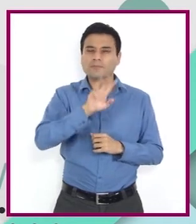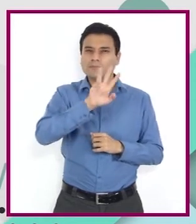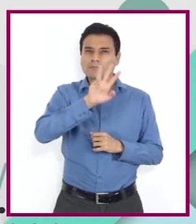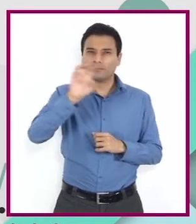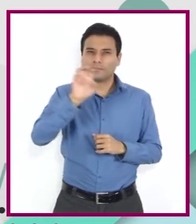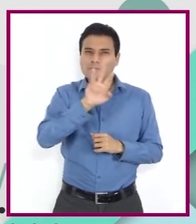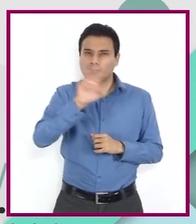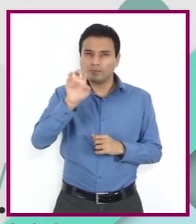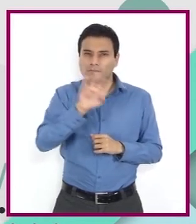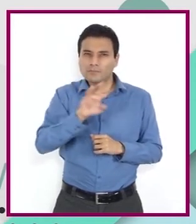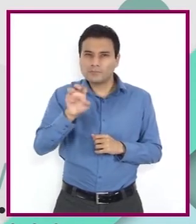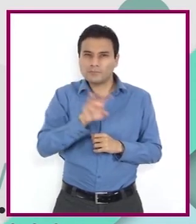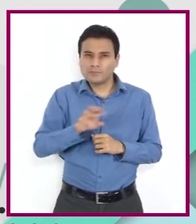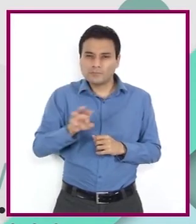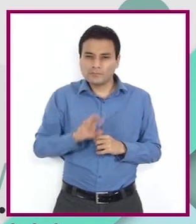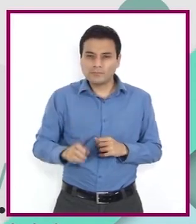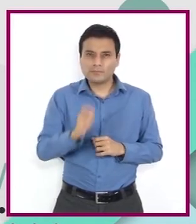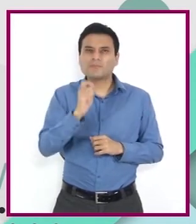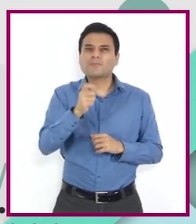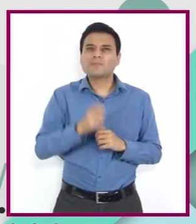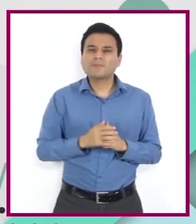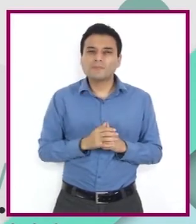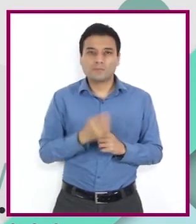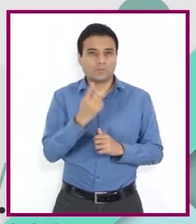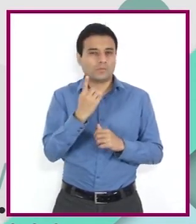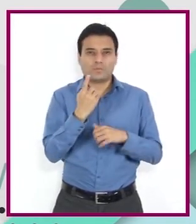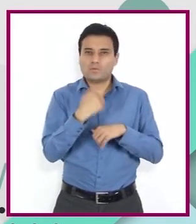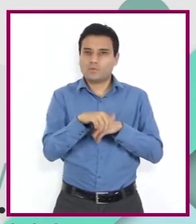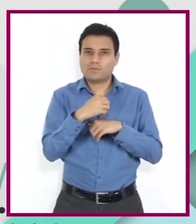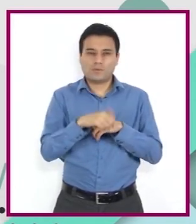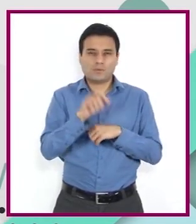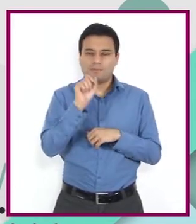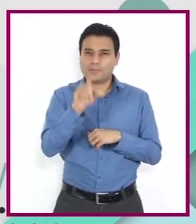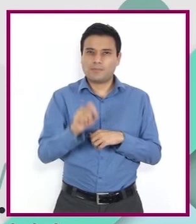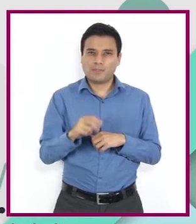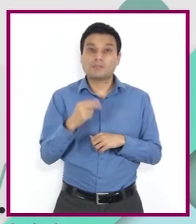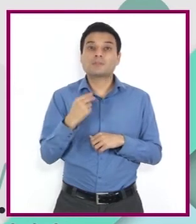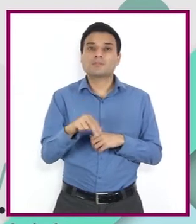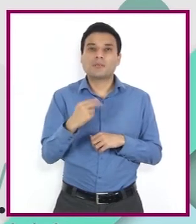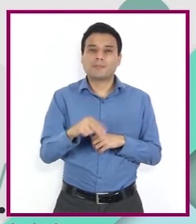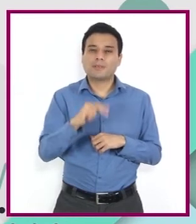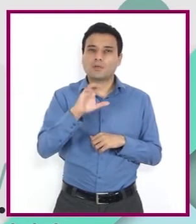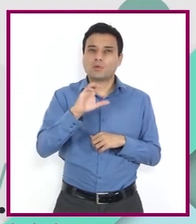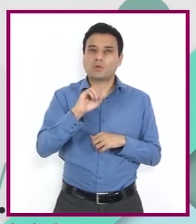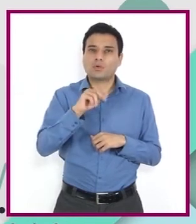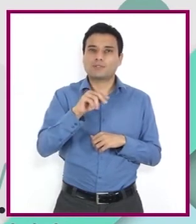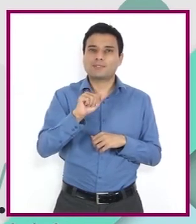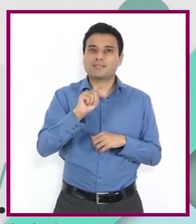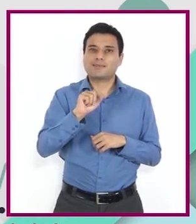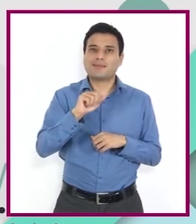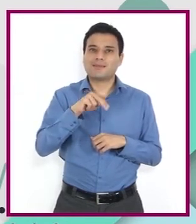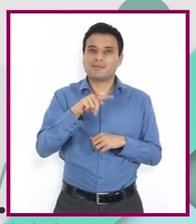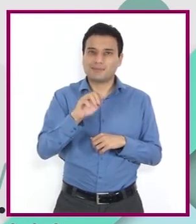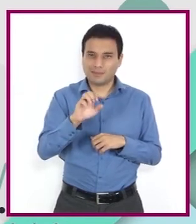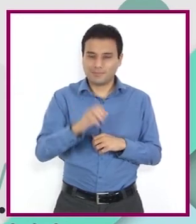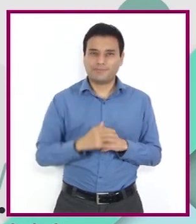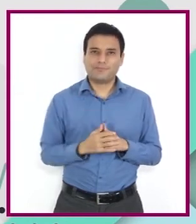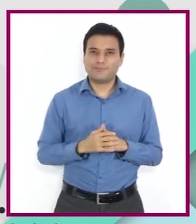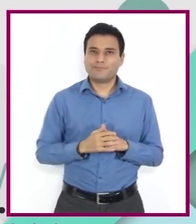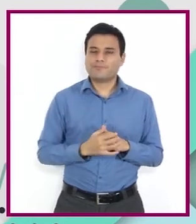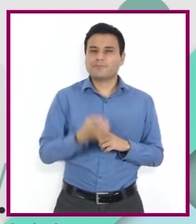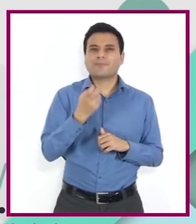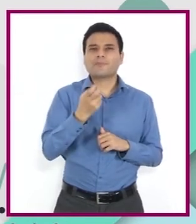Eso significa que tenemos un valor que se repite y se llama constante de proporcionalidad inversa. Por lo